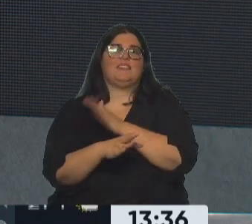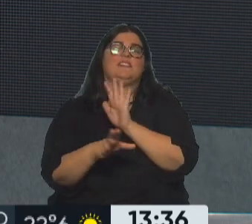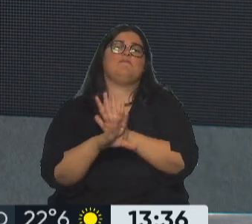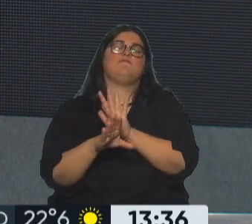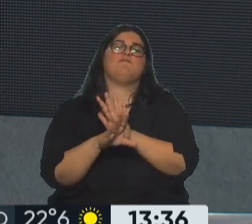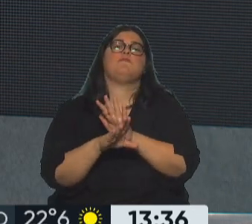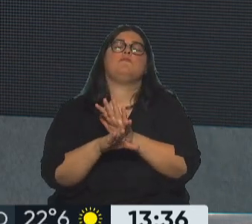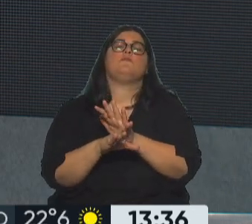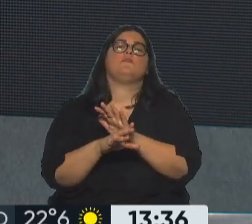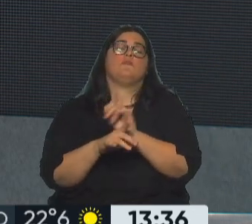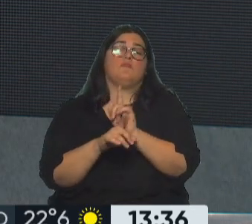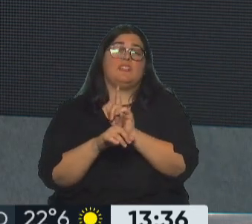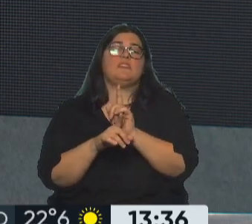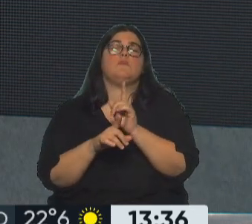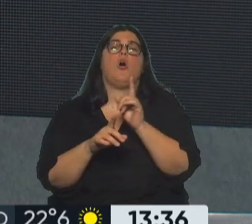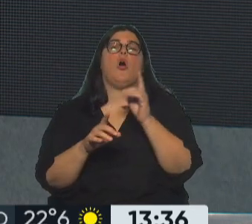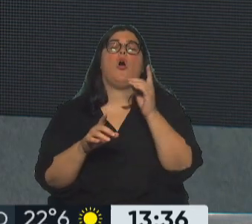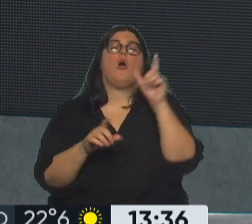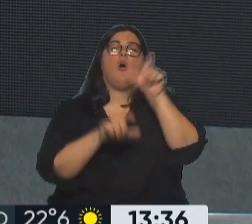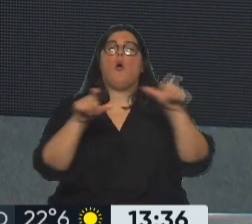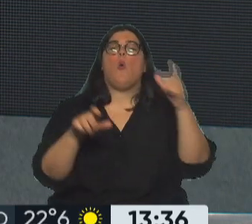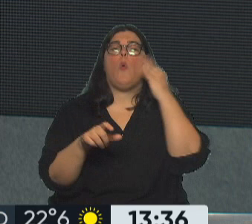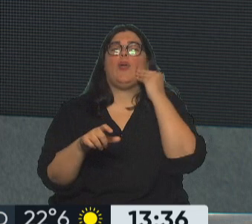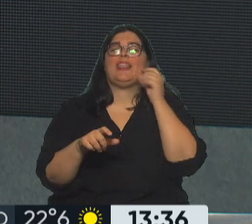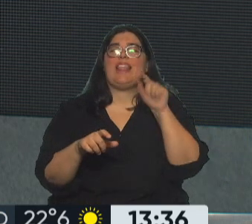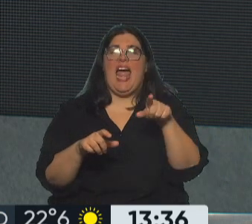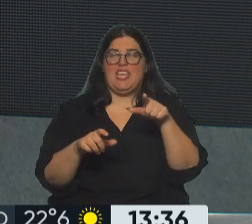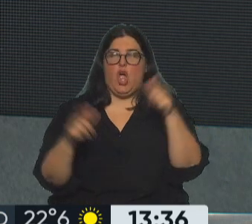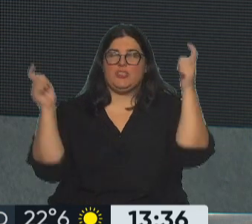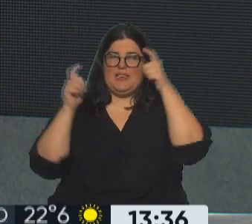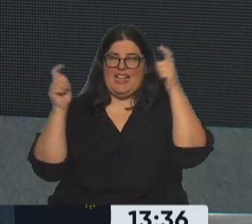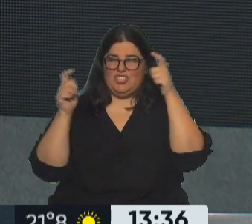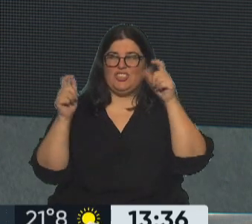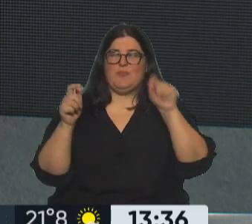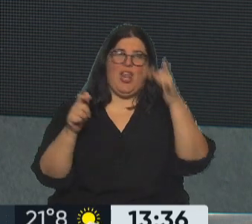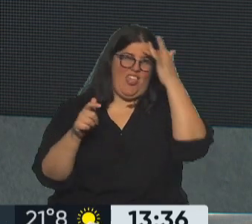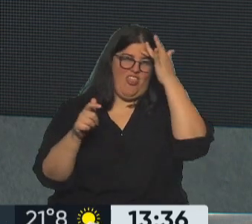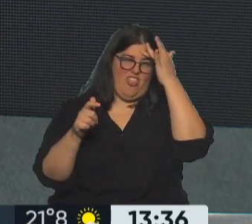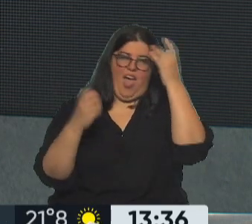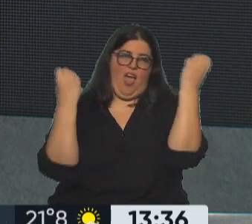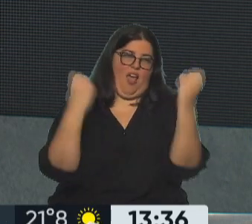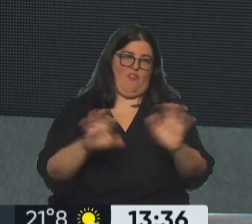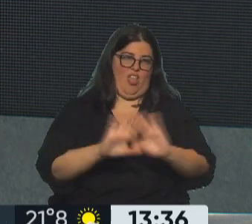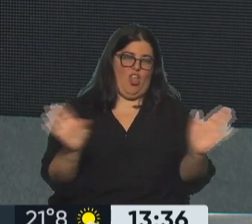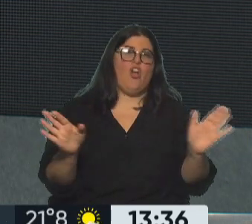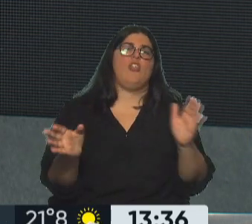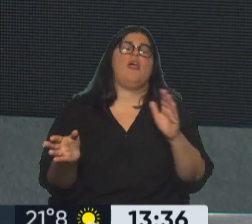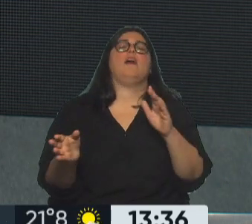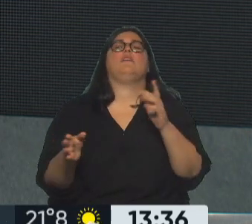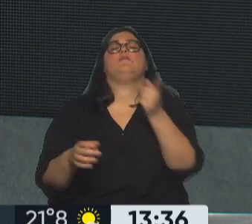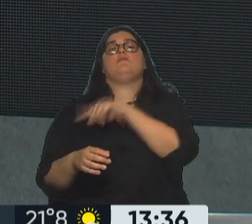lado, la partida de los británicos de su virreinato en las Indias y, en el caso de China,